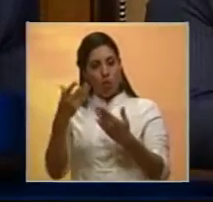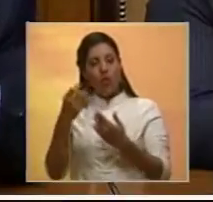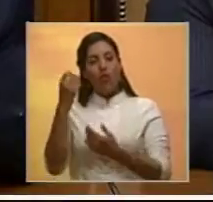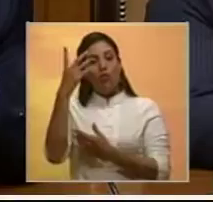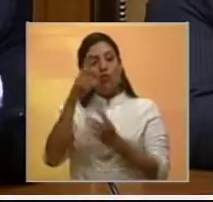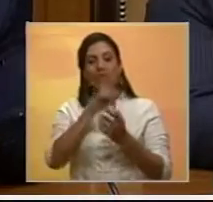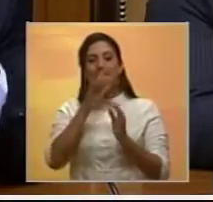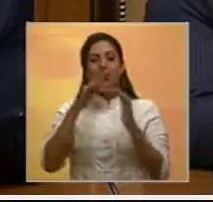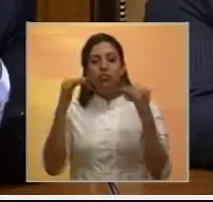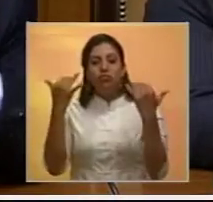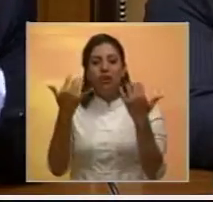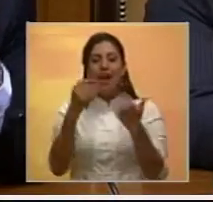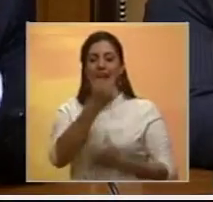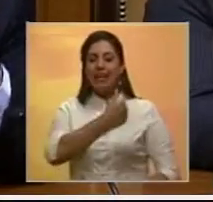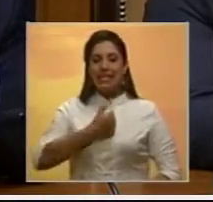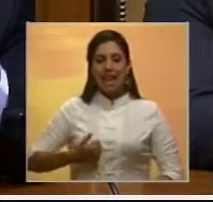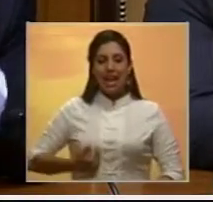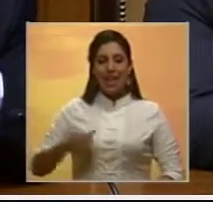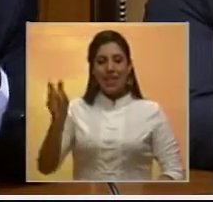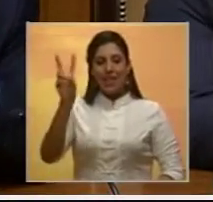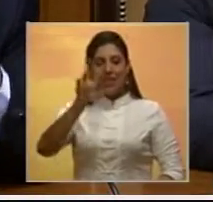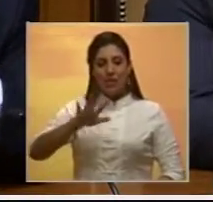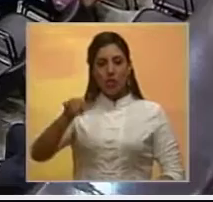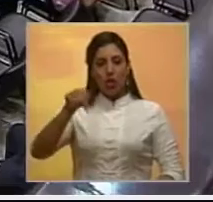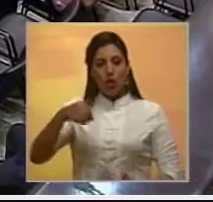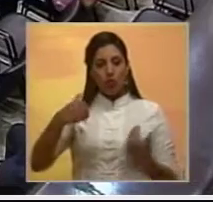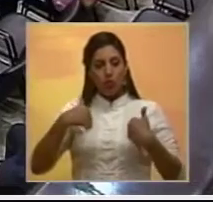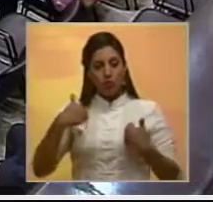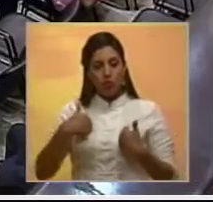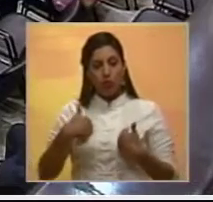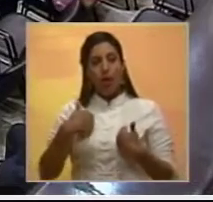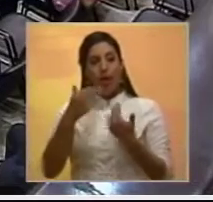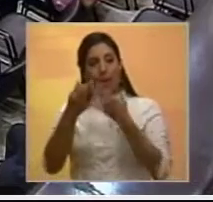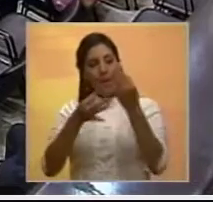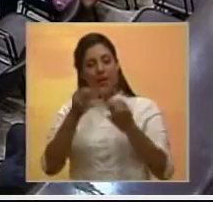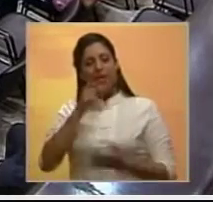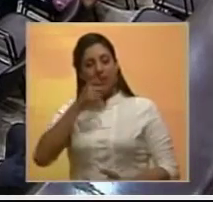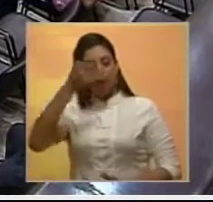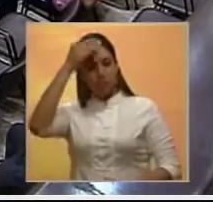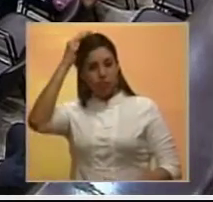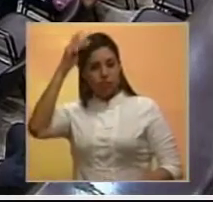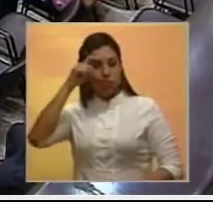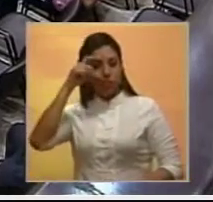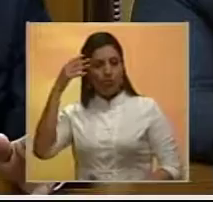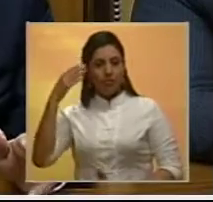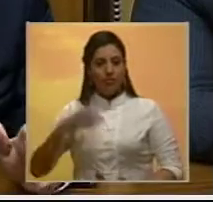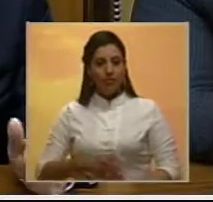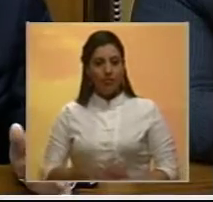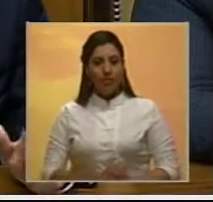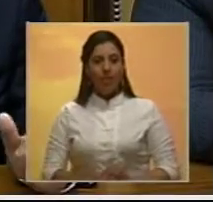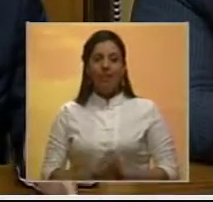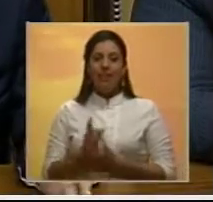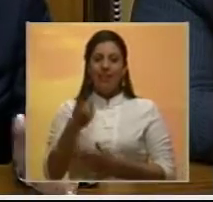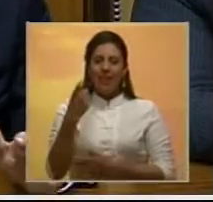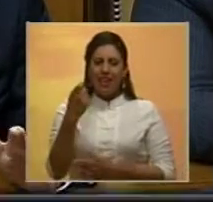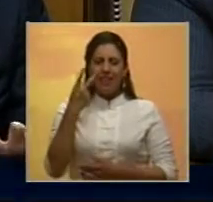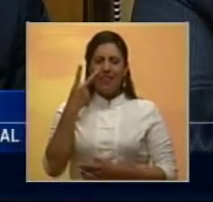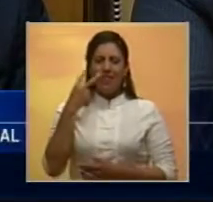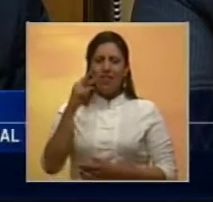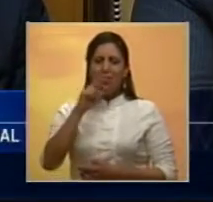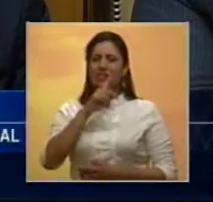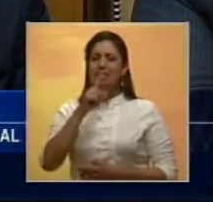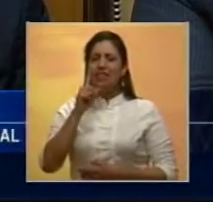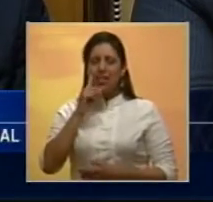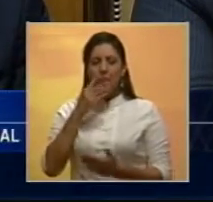foro denominado El hambre en la Venezuela de hoy. A continuación, palabras del diputado Henry Ramos Ayub. Frente a ese falso dilema que